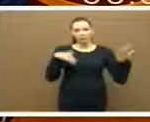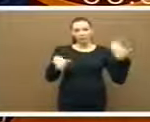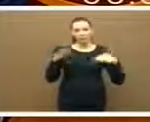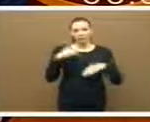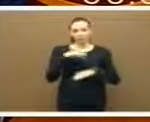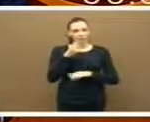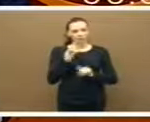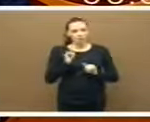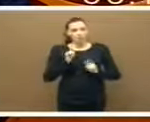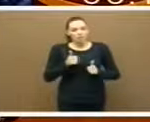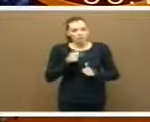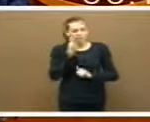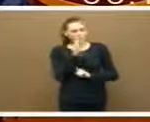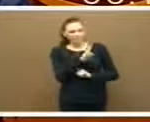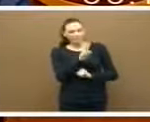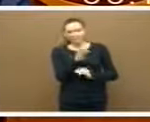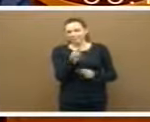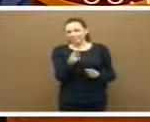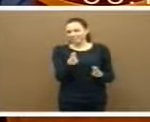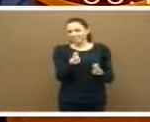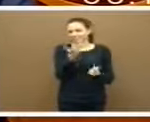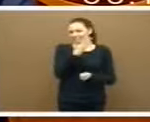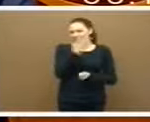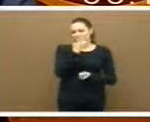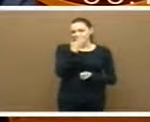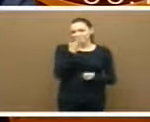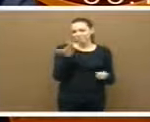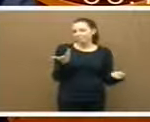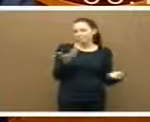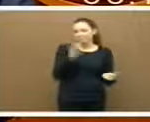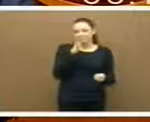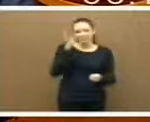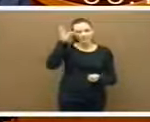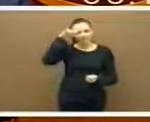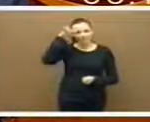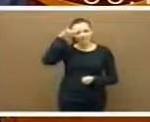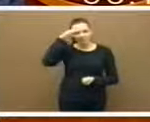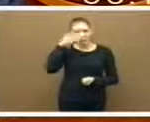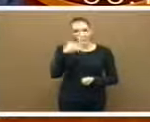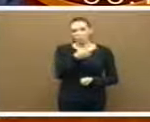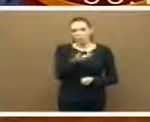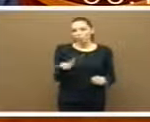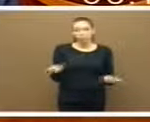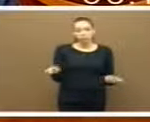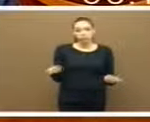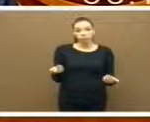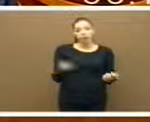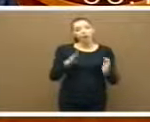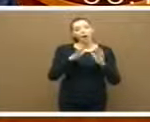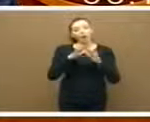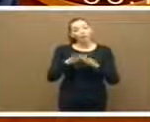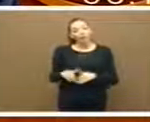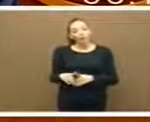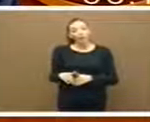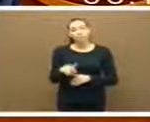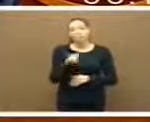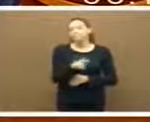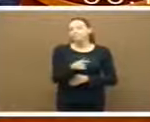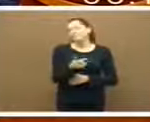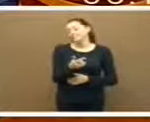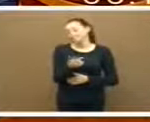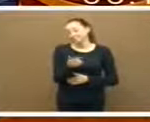y populista al más puro estilo chabacano, pues resulta que había que mirar un